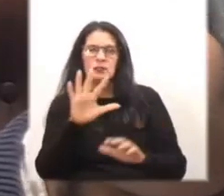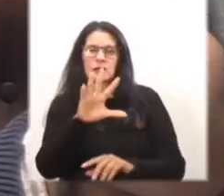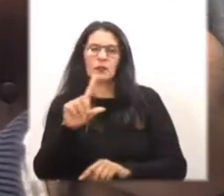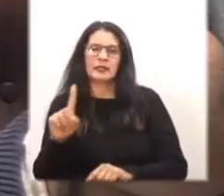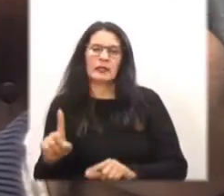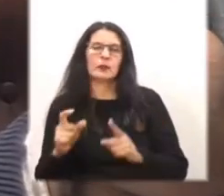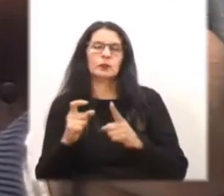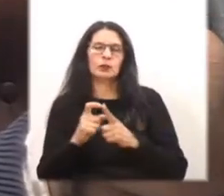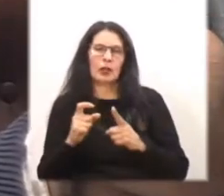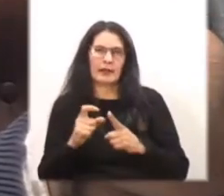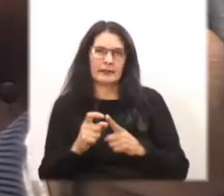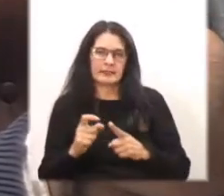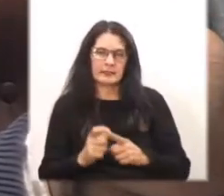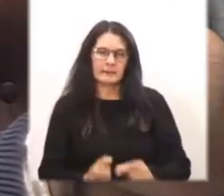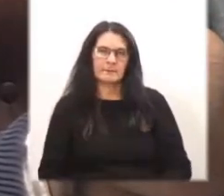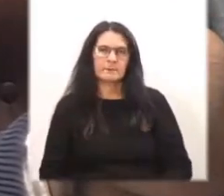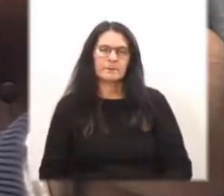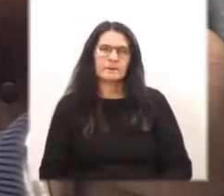$2.095.751.